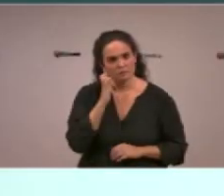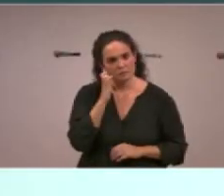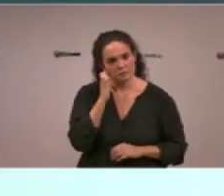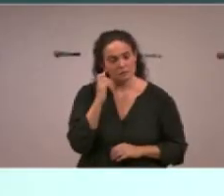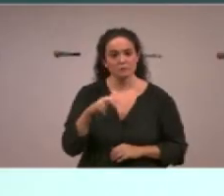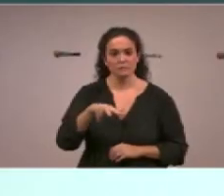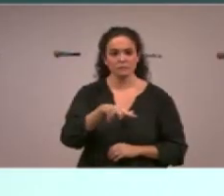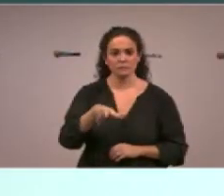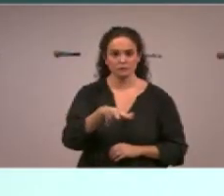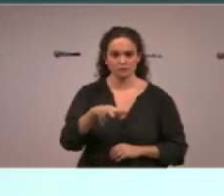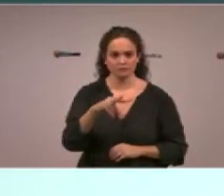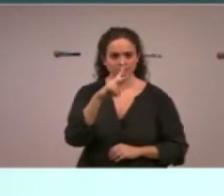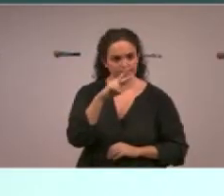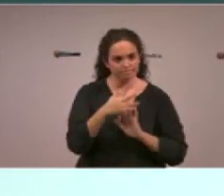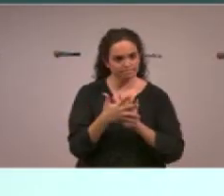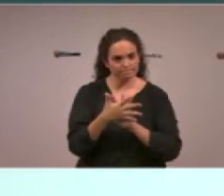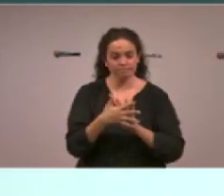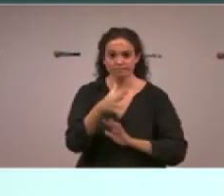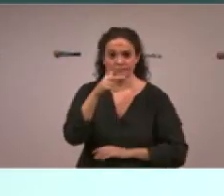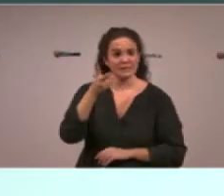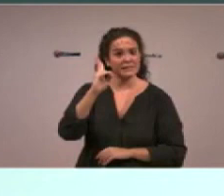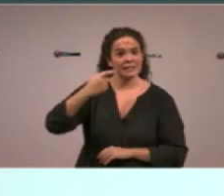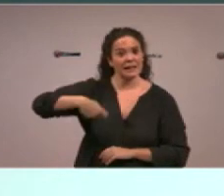Les decía que el Lehendakari ha presentado al